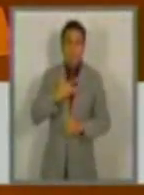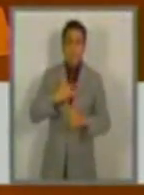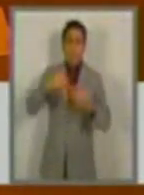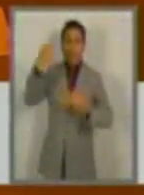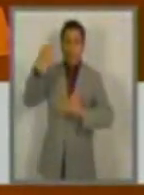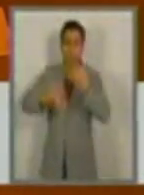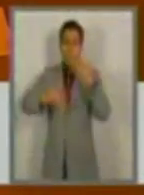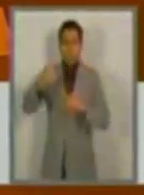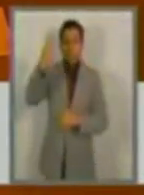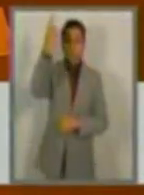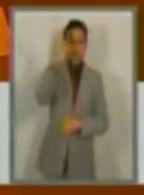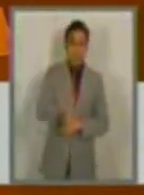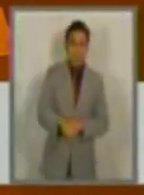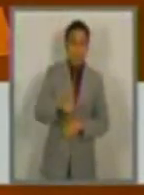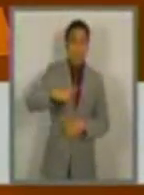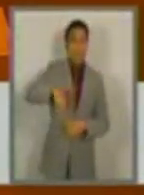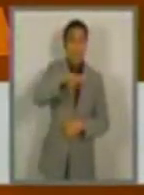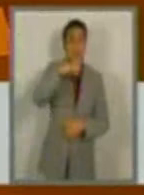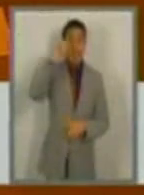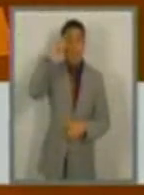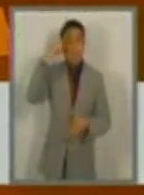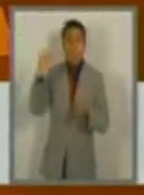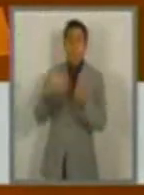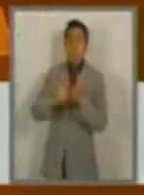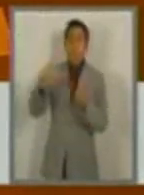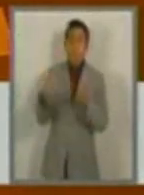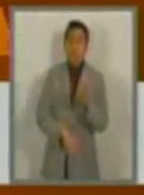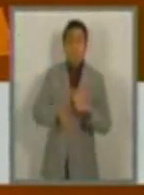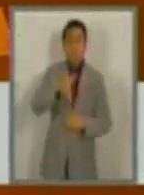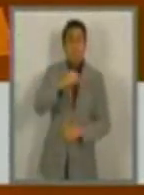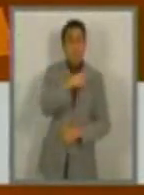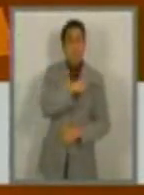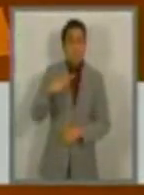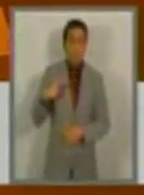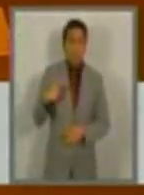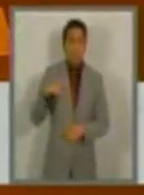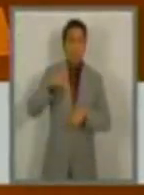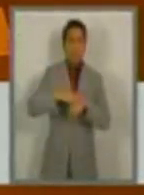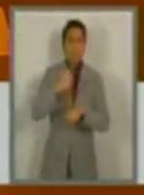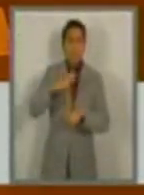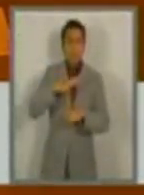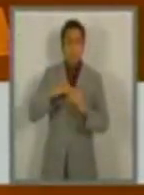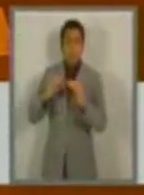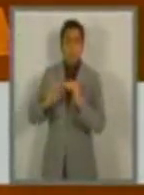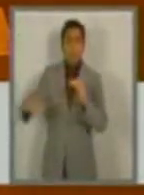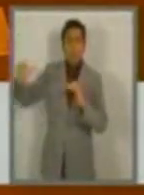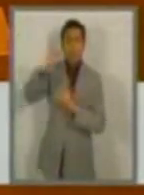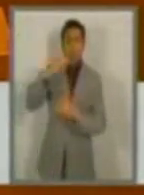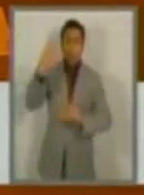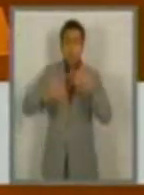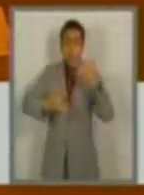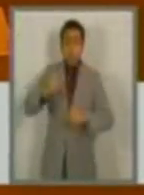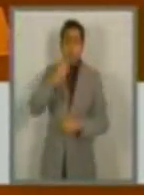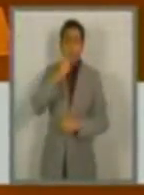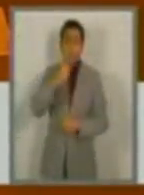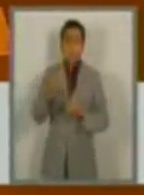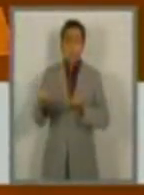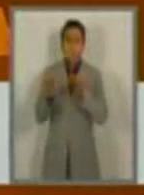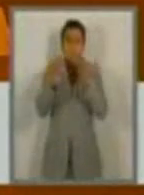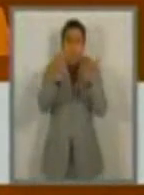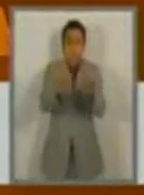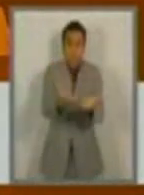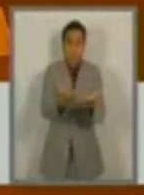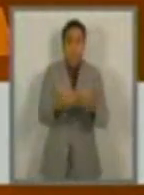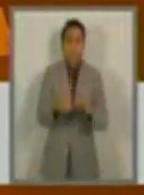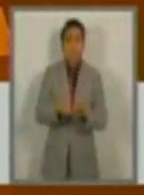no debemos ser omisos, porque la Suprema Corte de Justicia de la Nación, mediante sentencia de amparo, nos ha